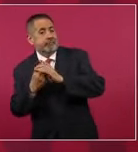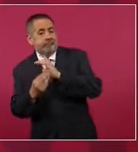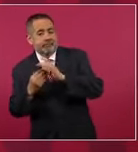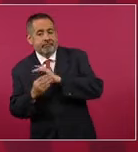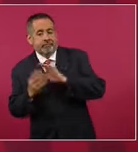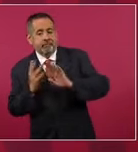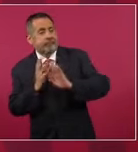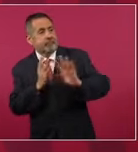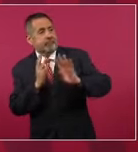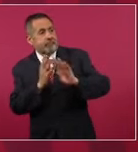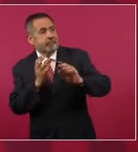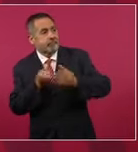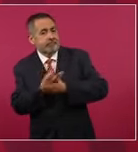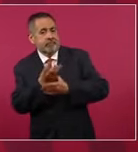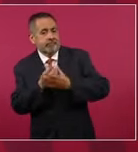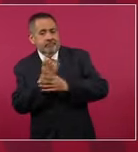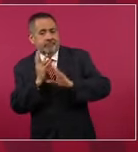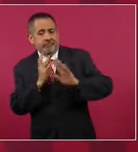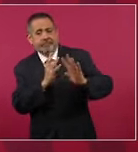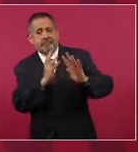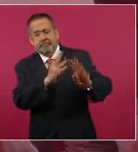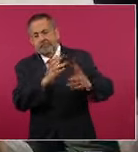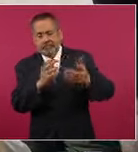están saliendo